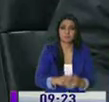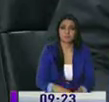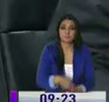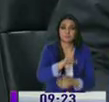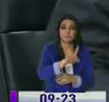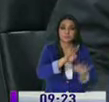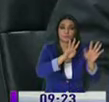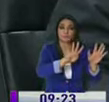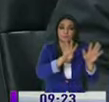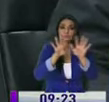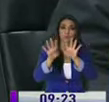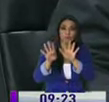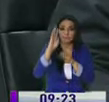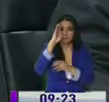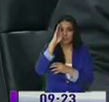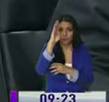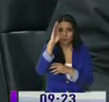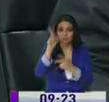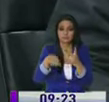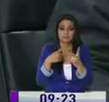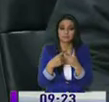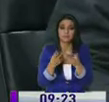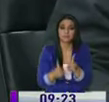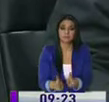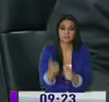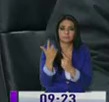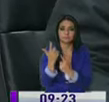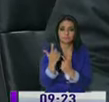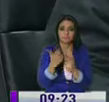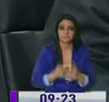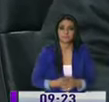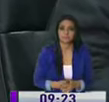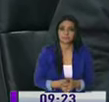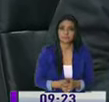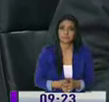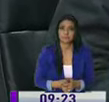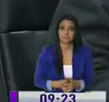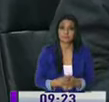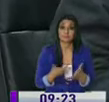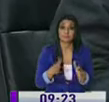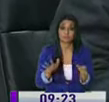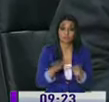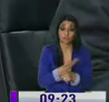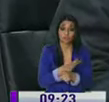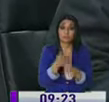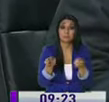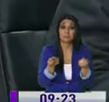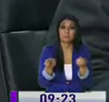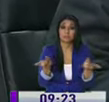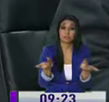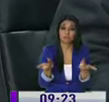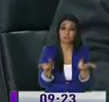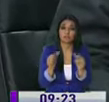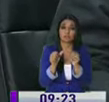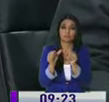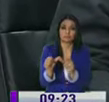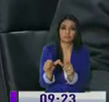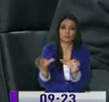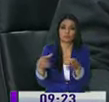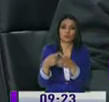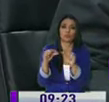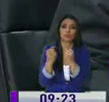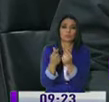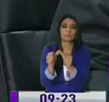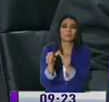efectivos entre policías y fuerzas armadas existe un mando integrado que se encuentra en forma permanente coordinando